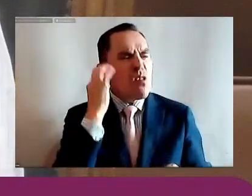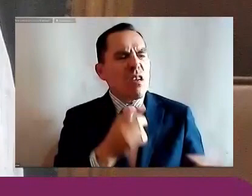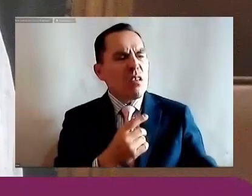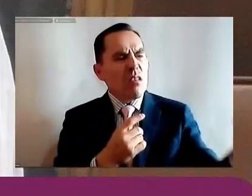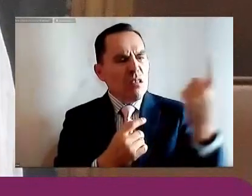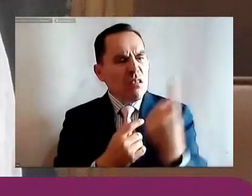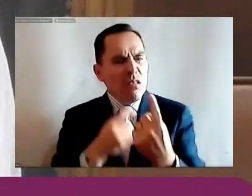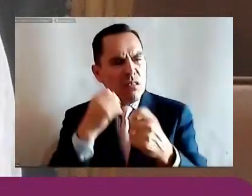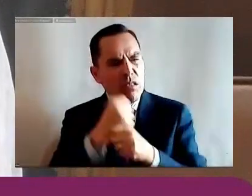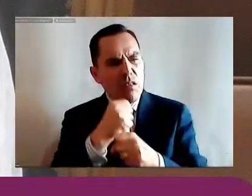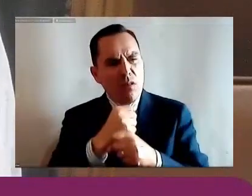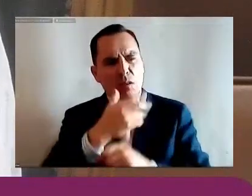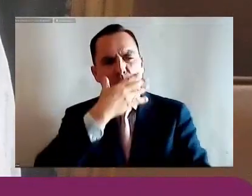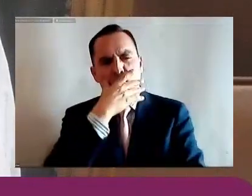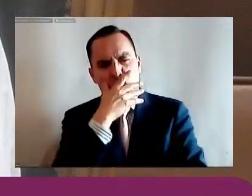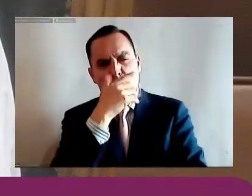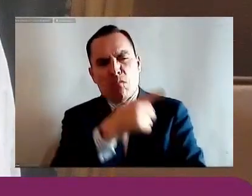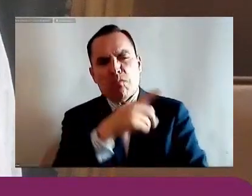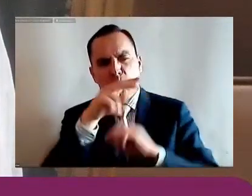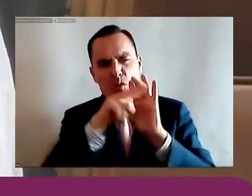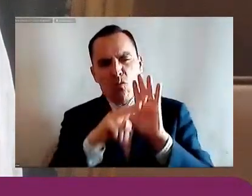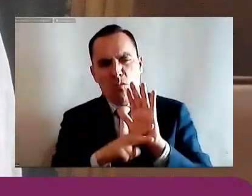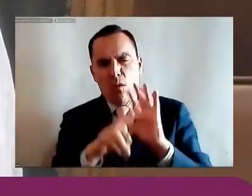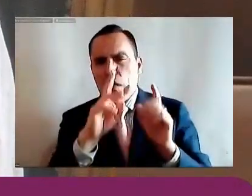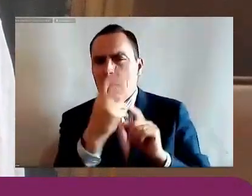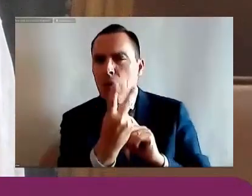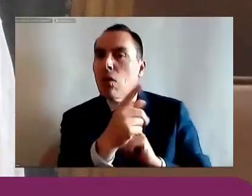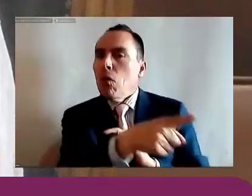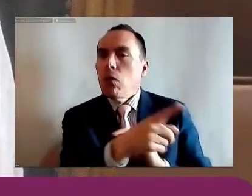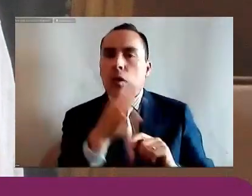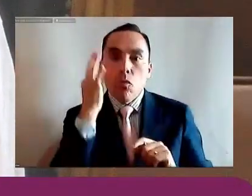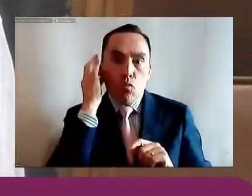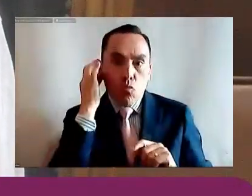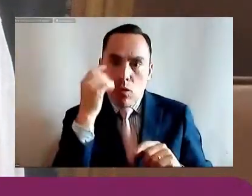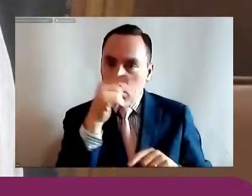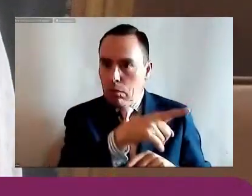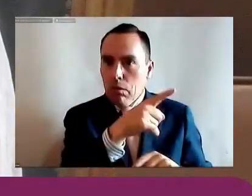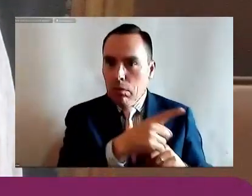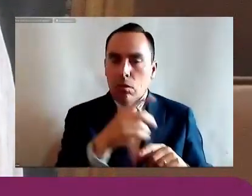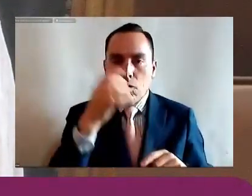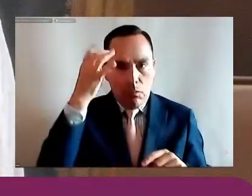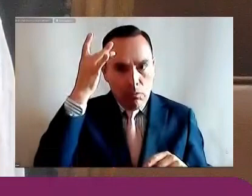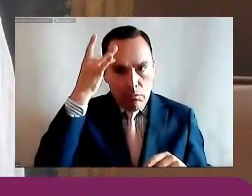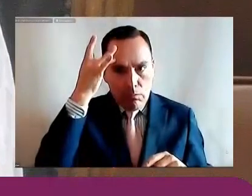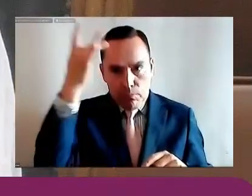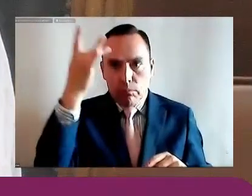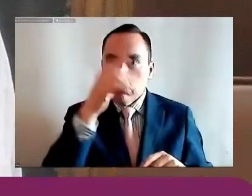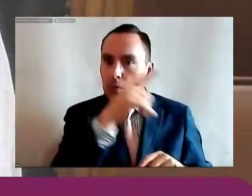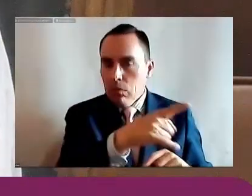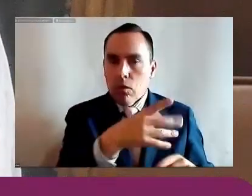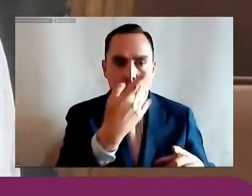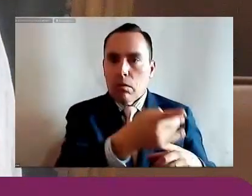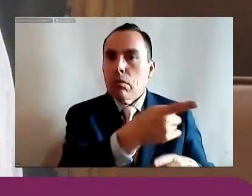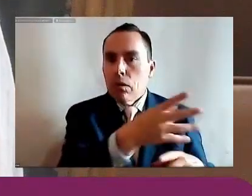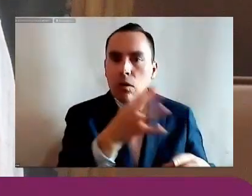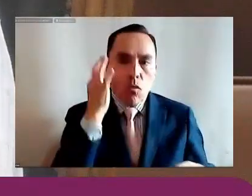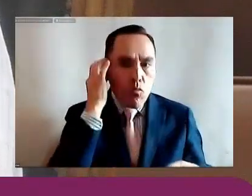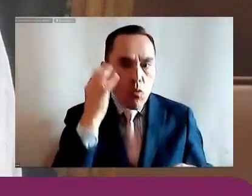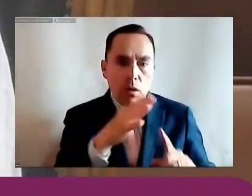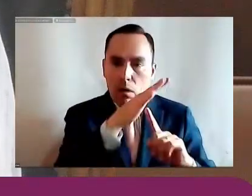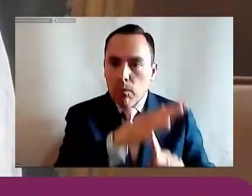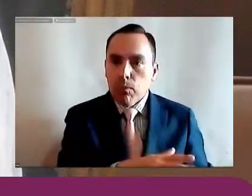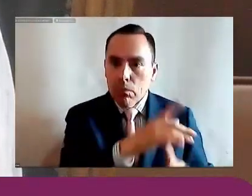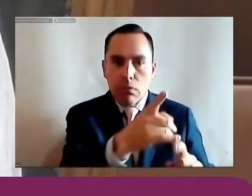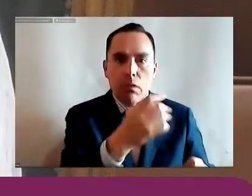de repensar las normas cuando actualmente las mujeres experimentan mayor desempleo, mayor precariedad